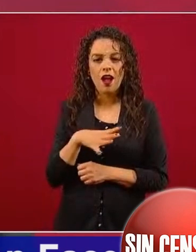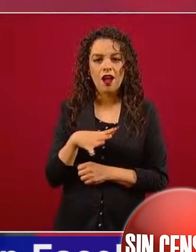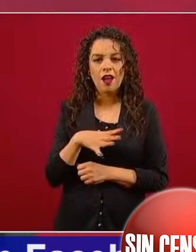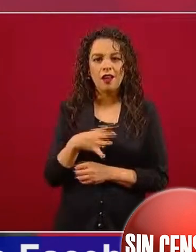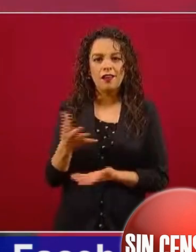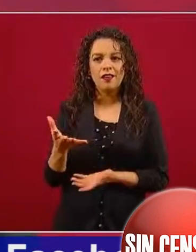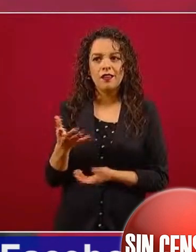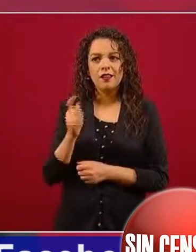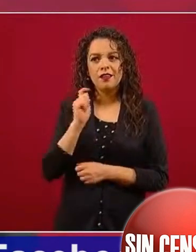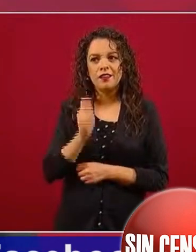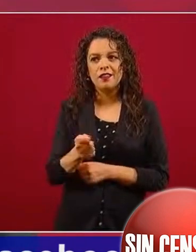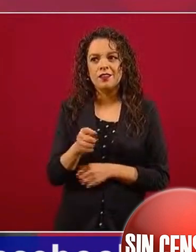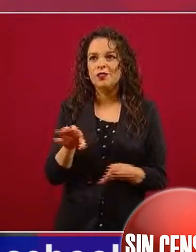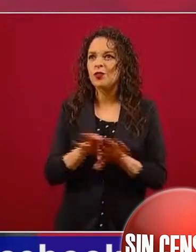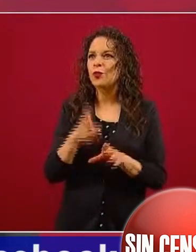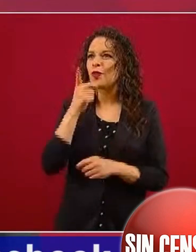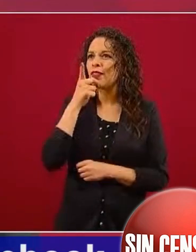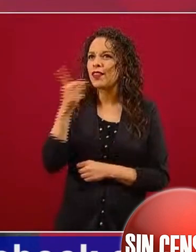virus